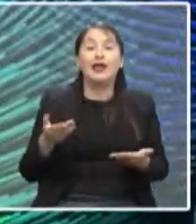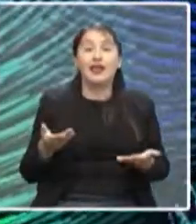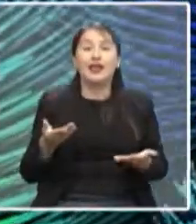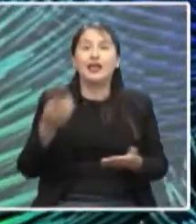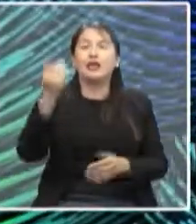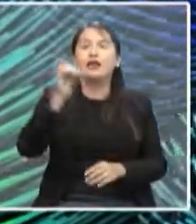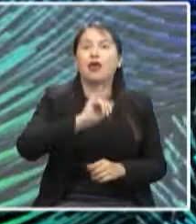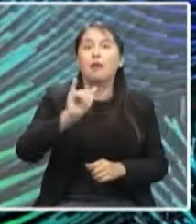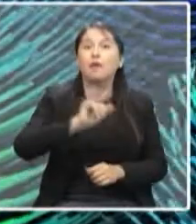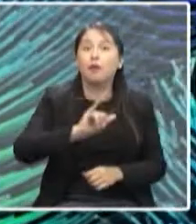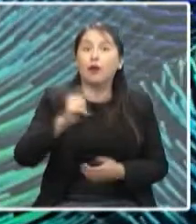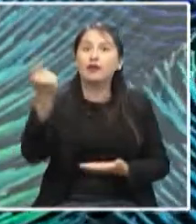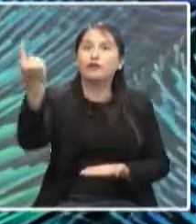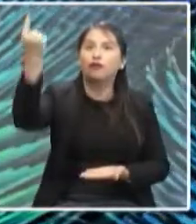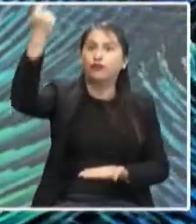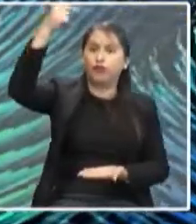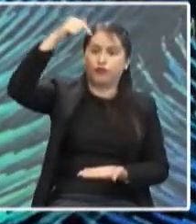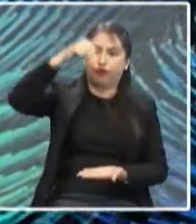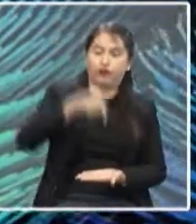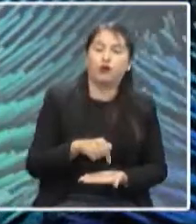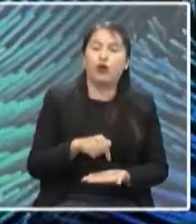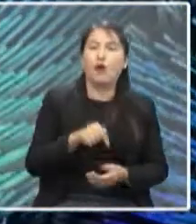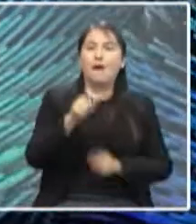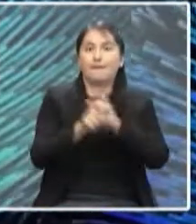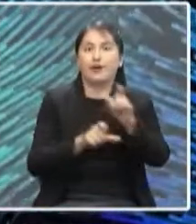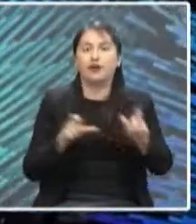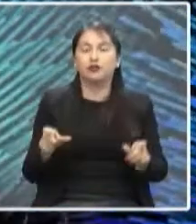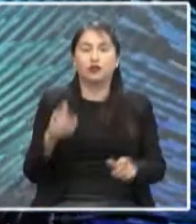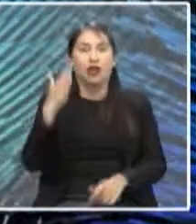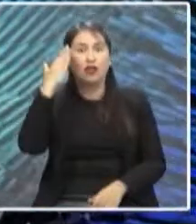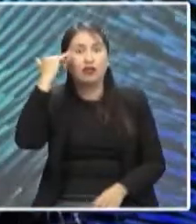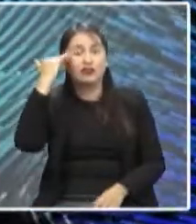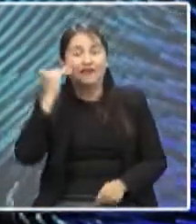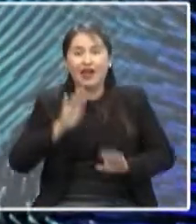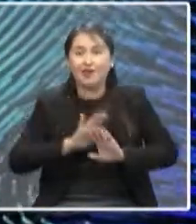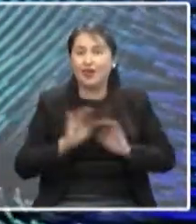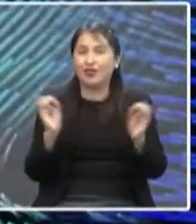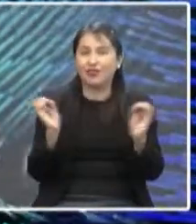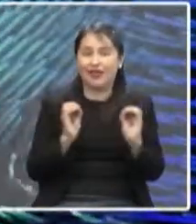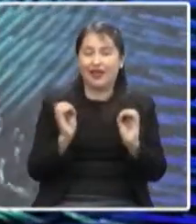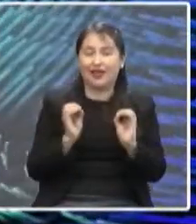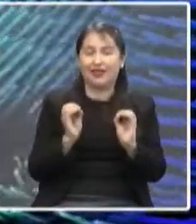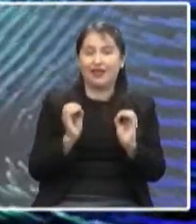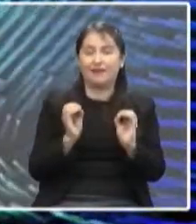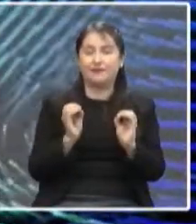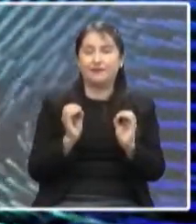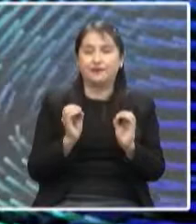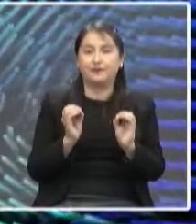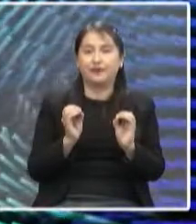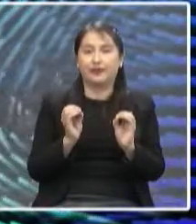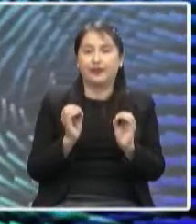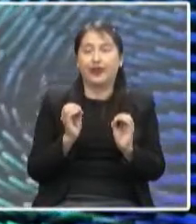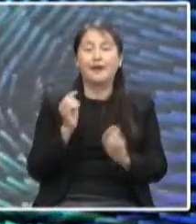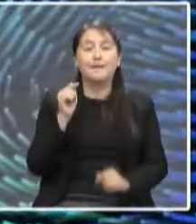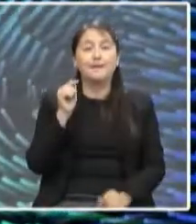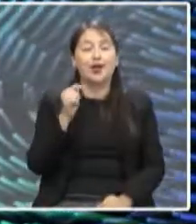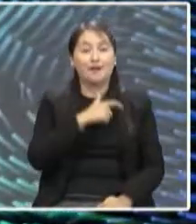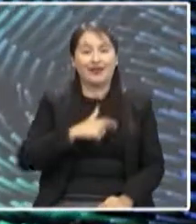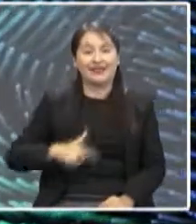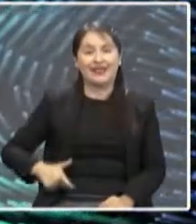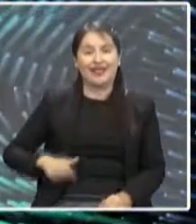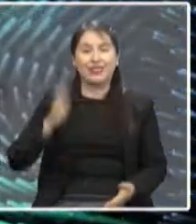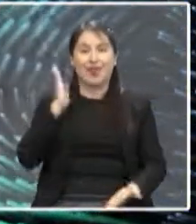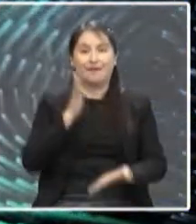con personas a bordo. No sabíamos hacer nada de eso, pero él no solo marcó esa dirección, sino que le puso